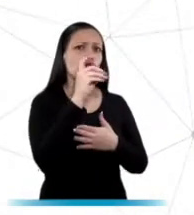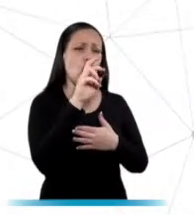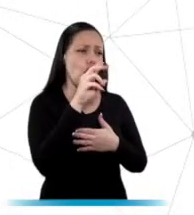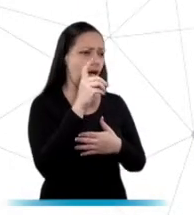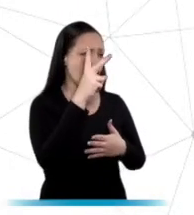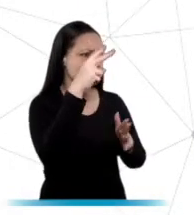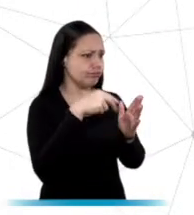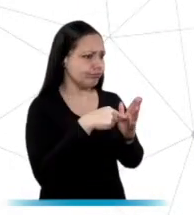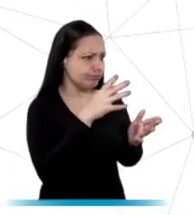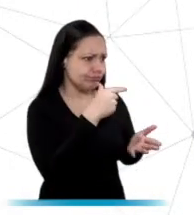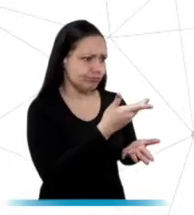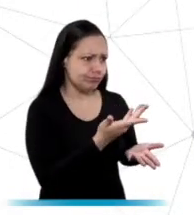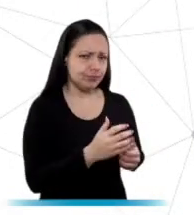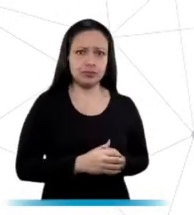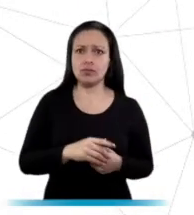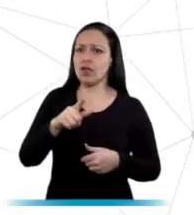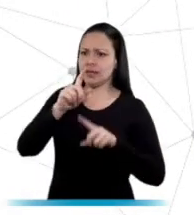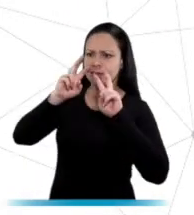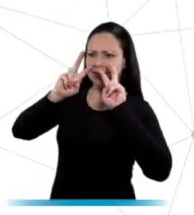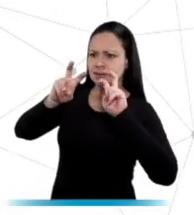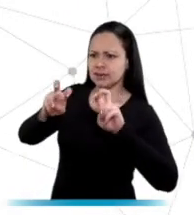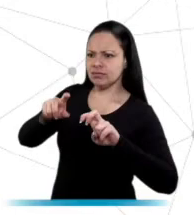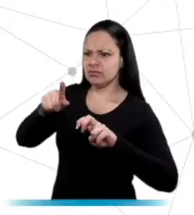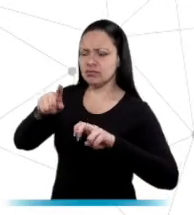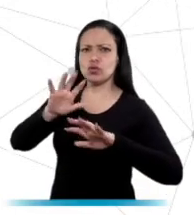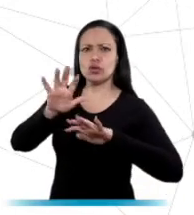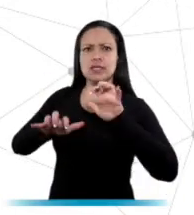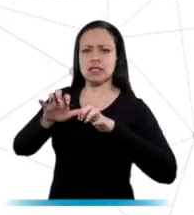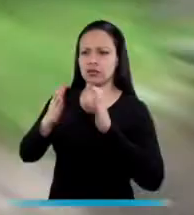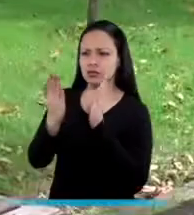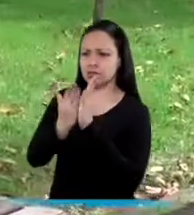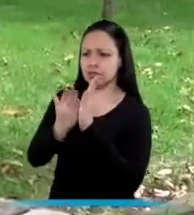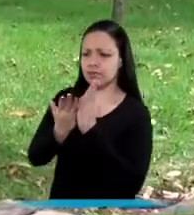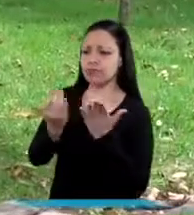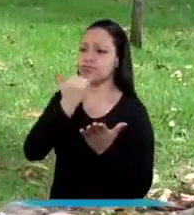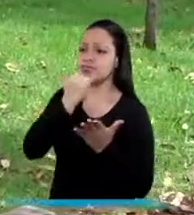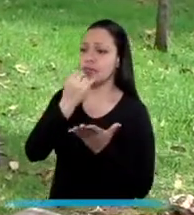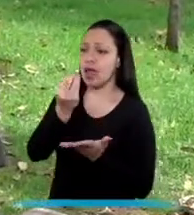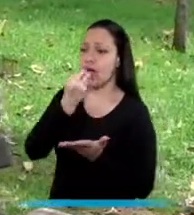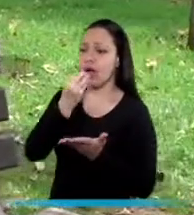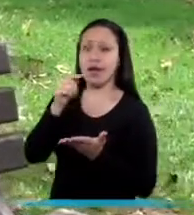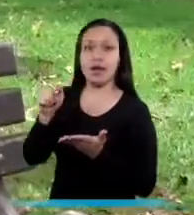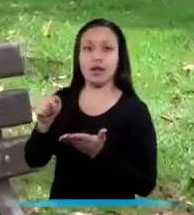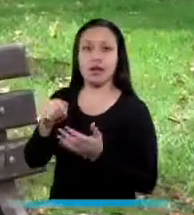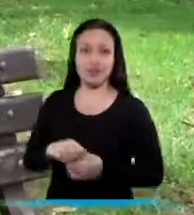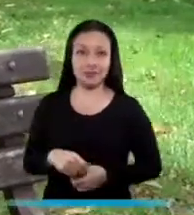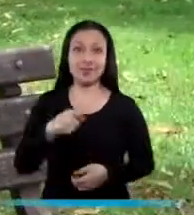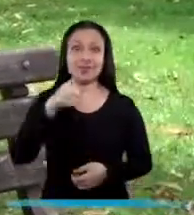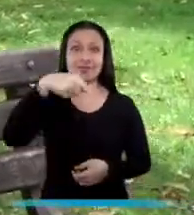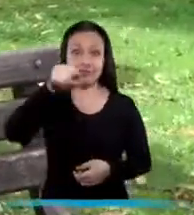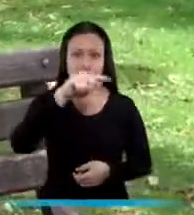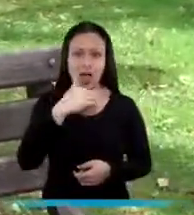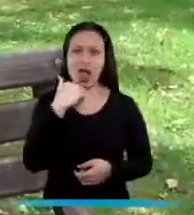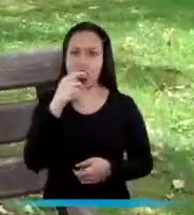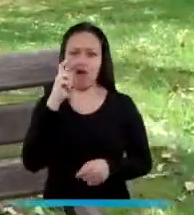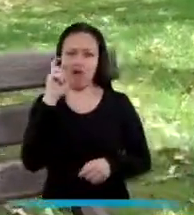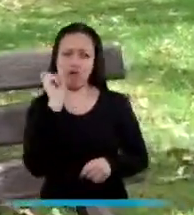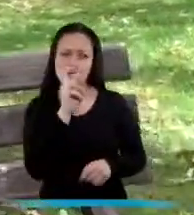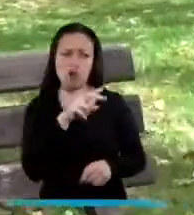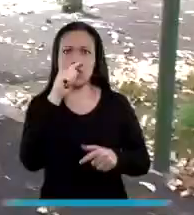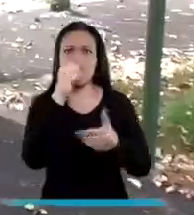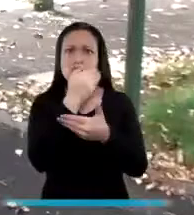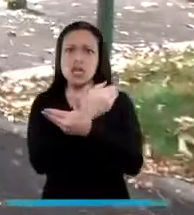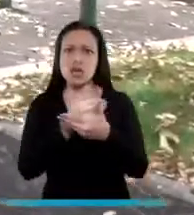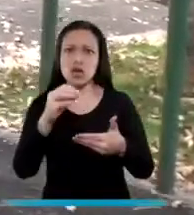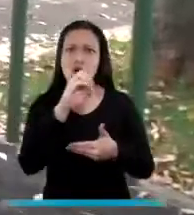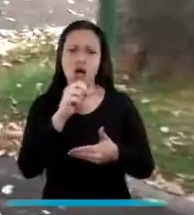Abren investigación al secretario de Educación por distribución del plan de alimentación escolar. Con la protección de los derechos de los niños y niñas, todos tenemos que